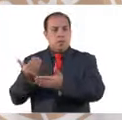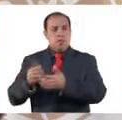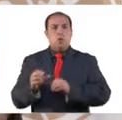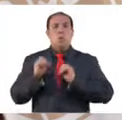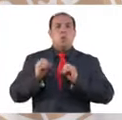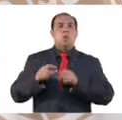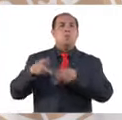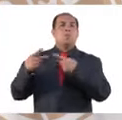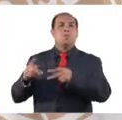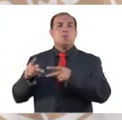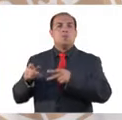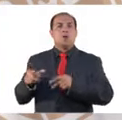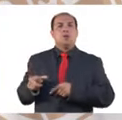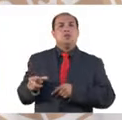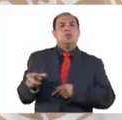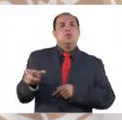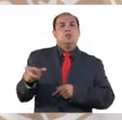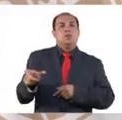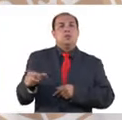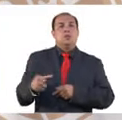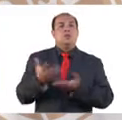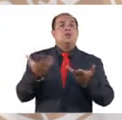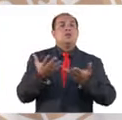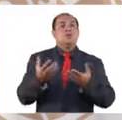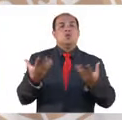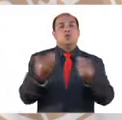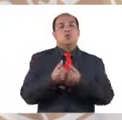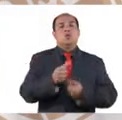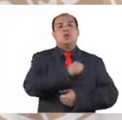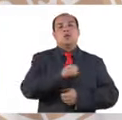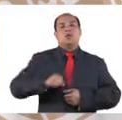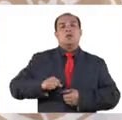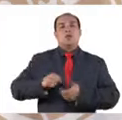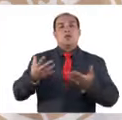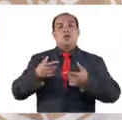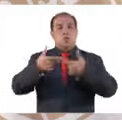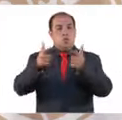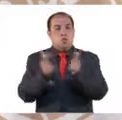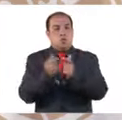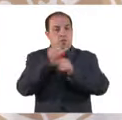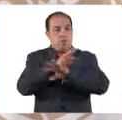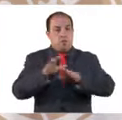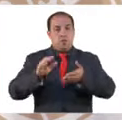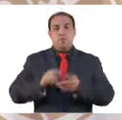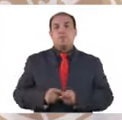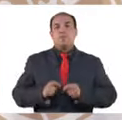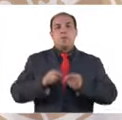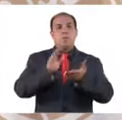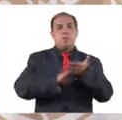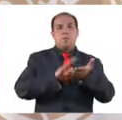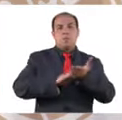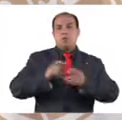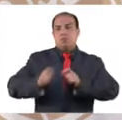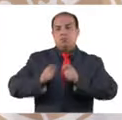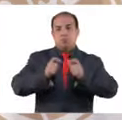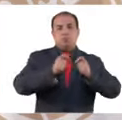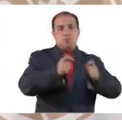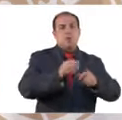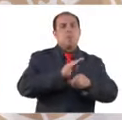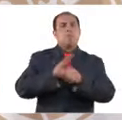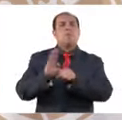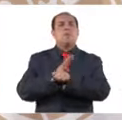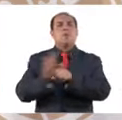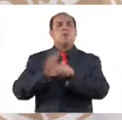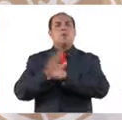etcétera. ¿Qué es lo que hicimos? Hicimos en conjunto con la alcaldía unas brigadas de información. Se han estado repartiendo volantes de cuáles son los beneficios de la ciclovía, de por